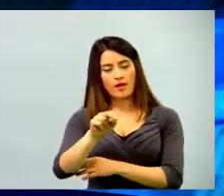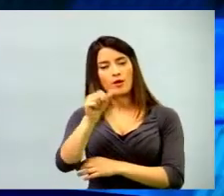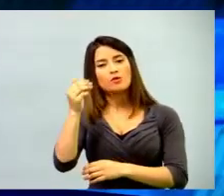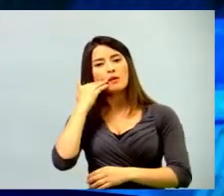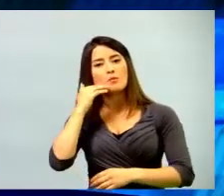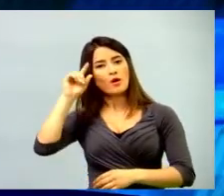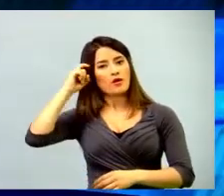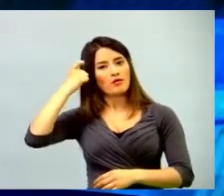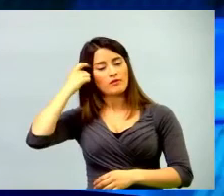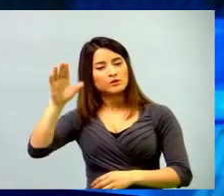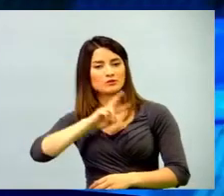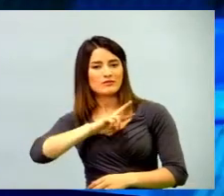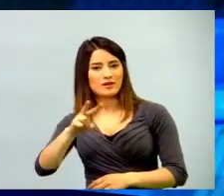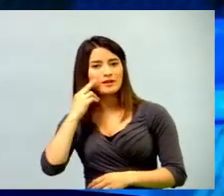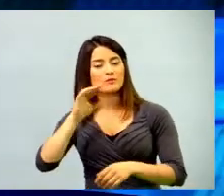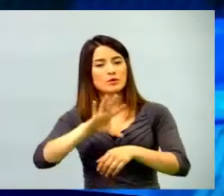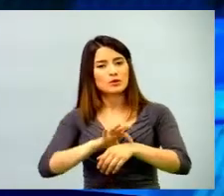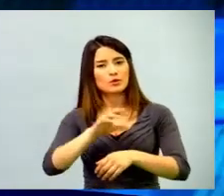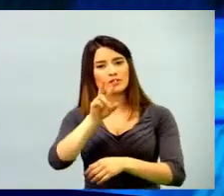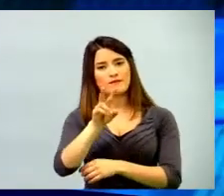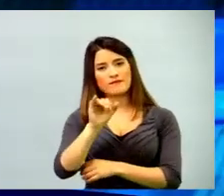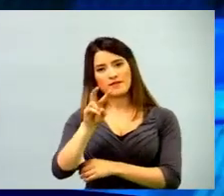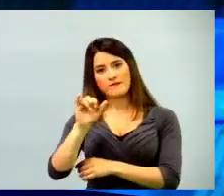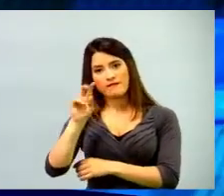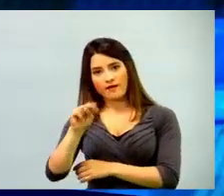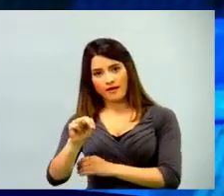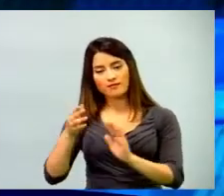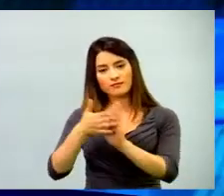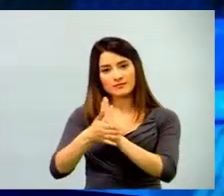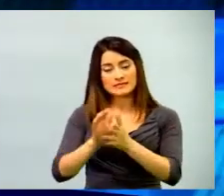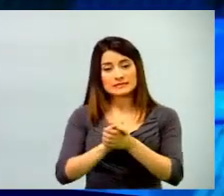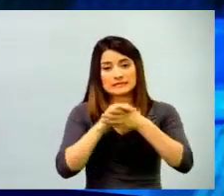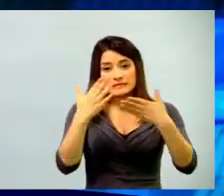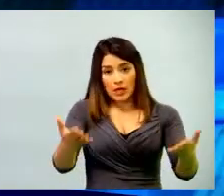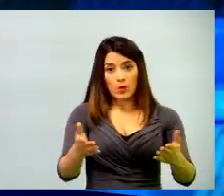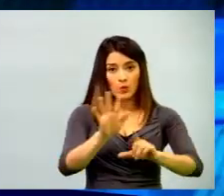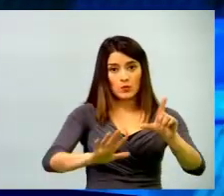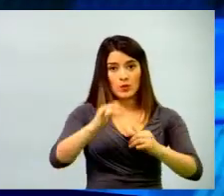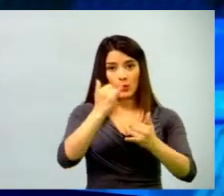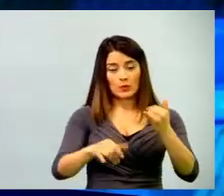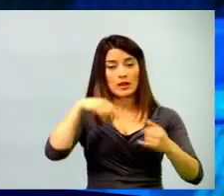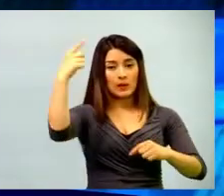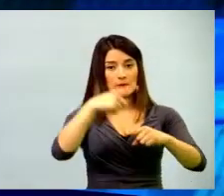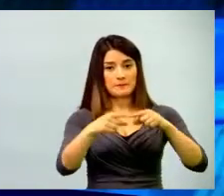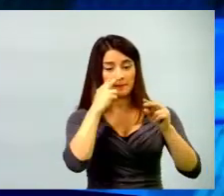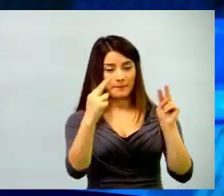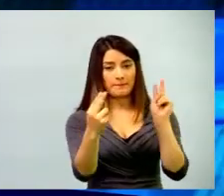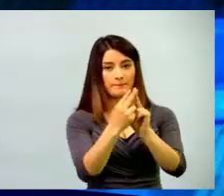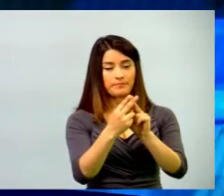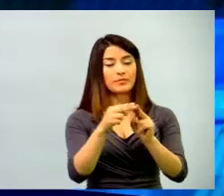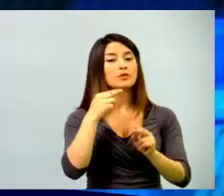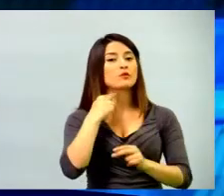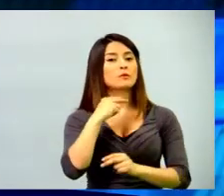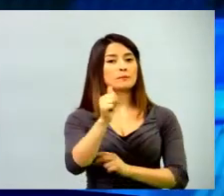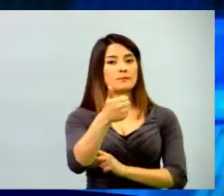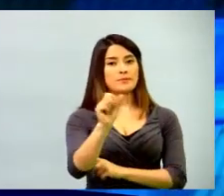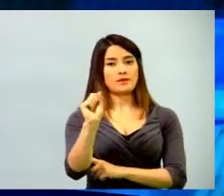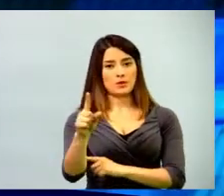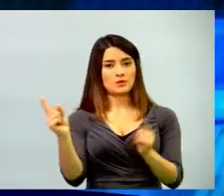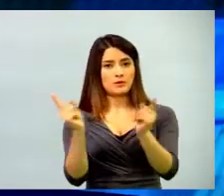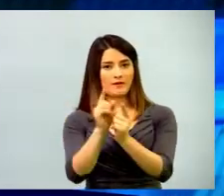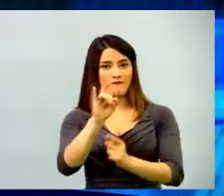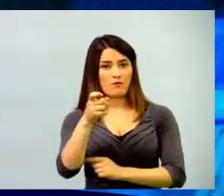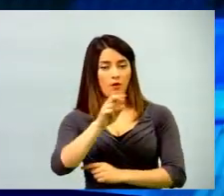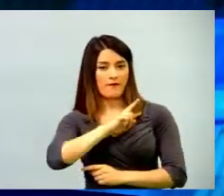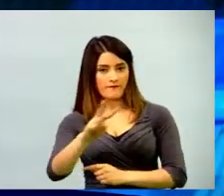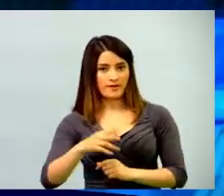señora gobernadora del Valle, la doctora Dilian Francisca Toro. Los dejo con ellos y nos vemos la próxima semana, 10 y 11 de noviembre, en Buga,